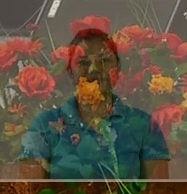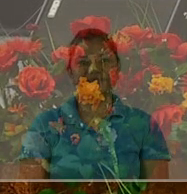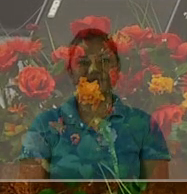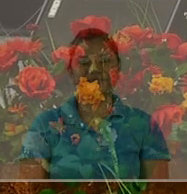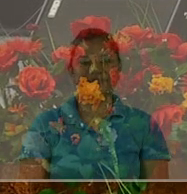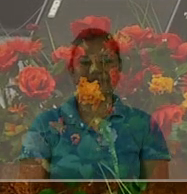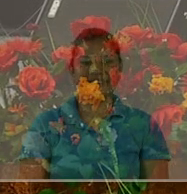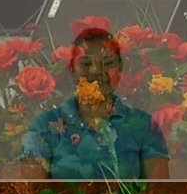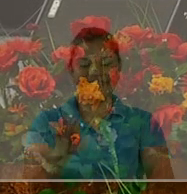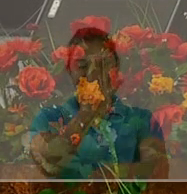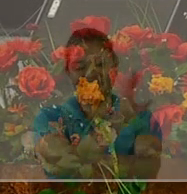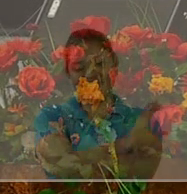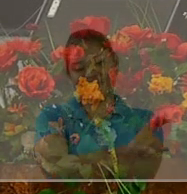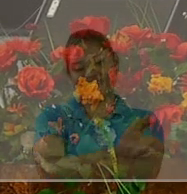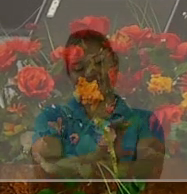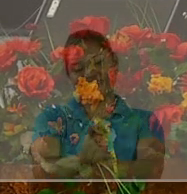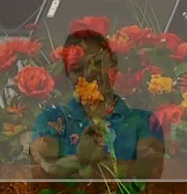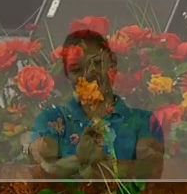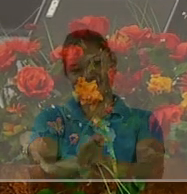pero sigamos